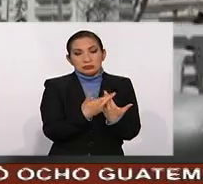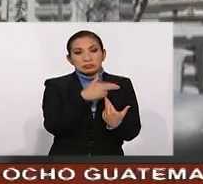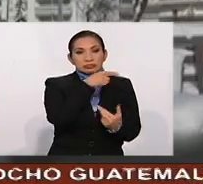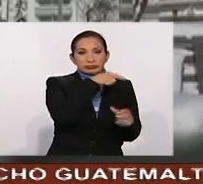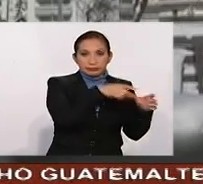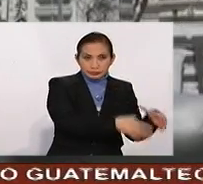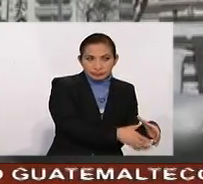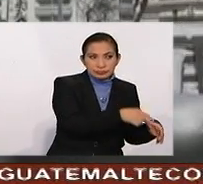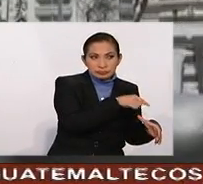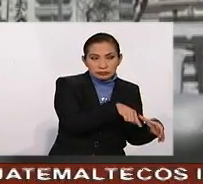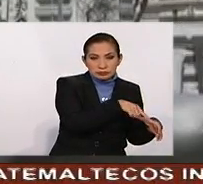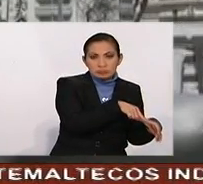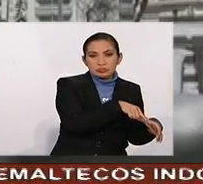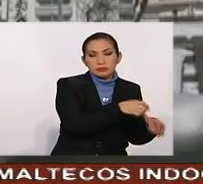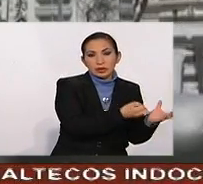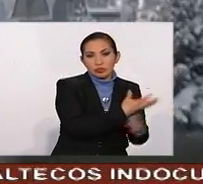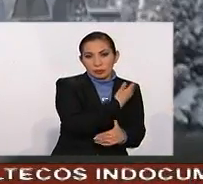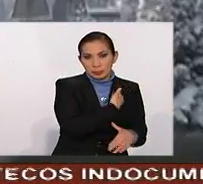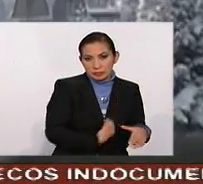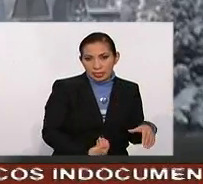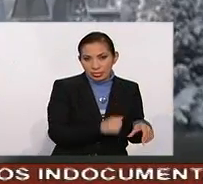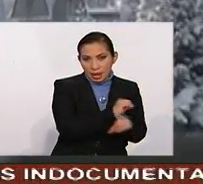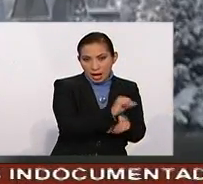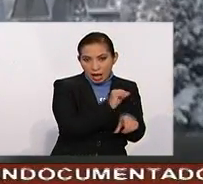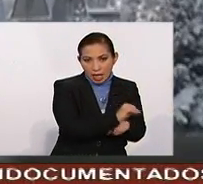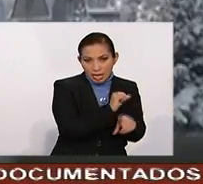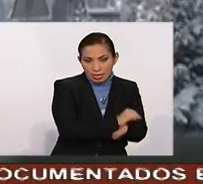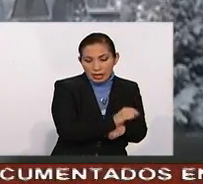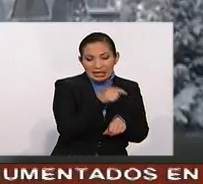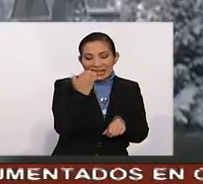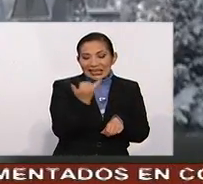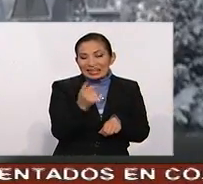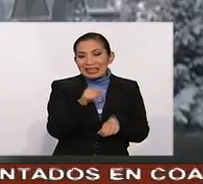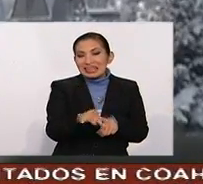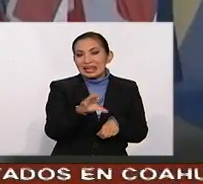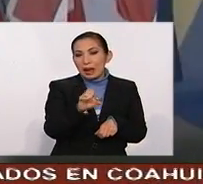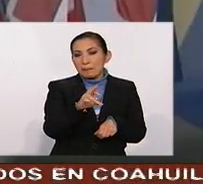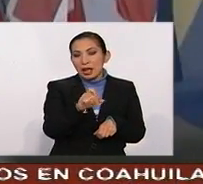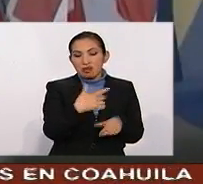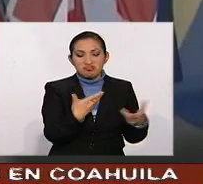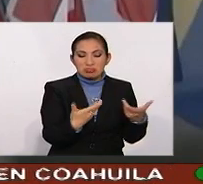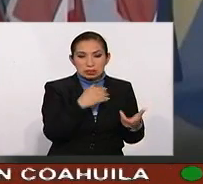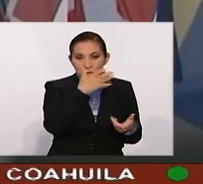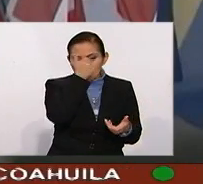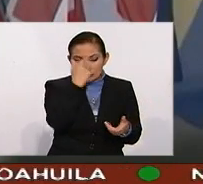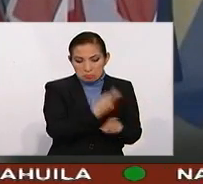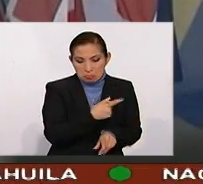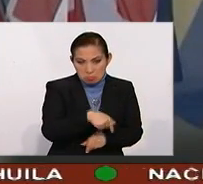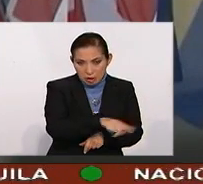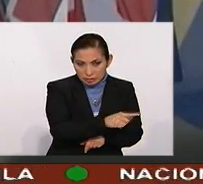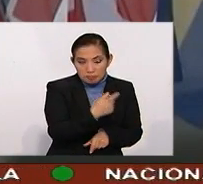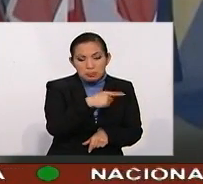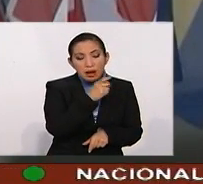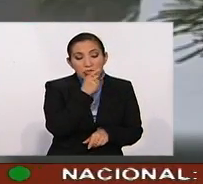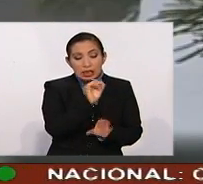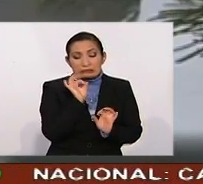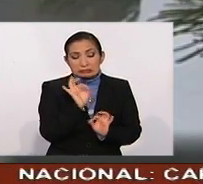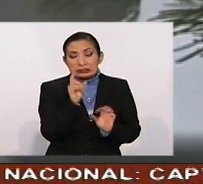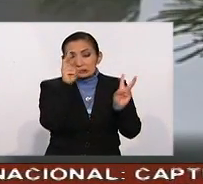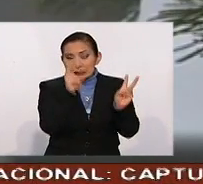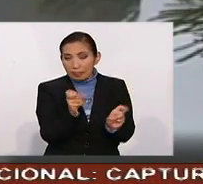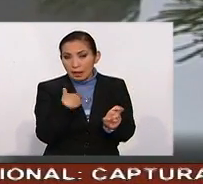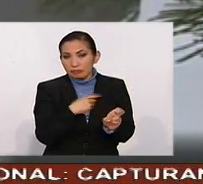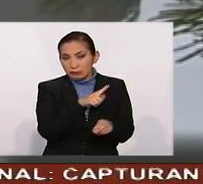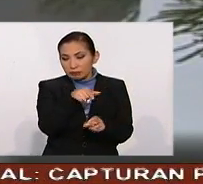entre el nuevo presidente argentino y David Cameron, pero efectivamente te confirmo que ese era inevitablemente uno de los temas